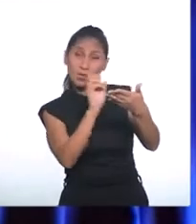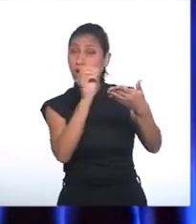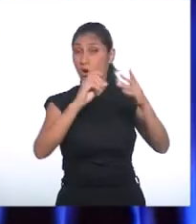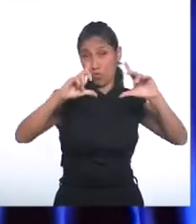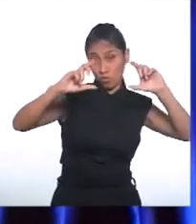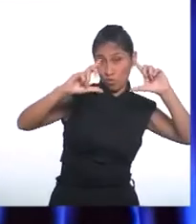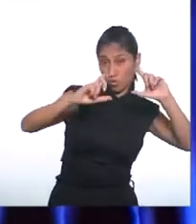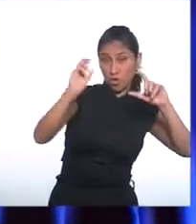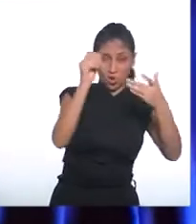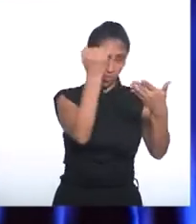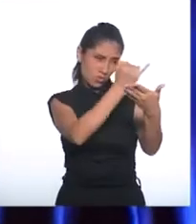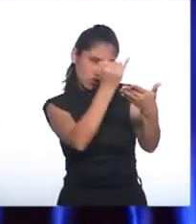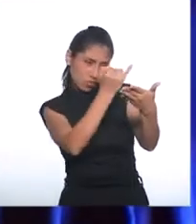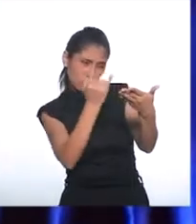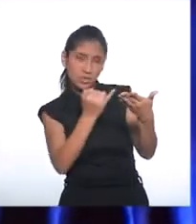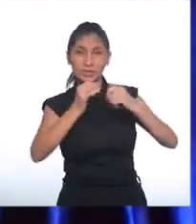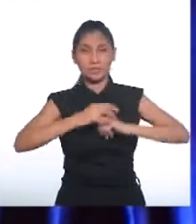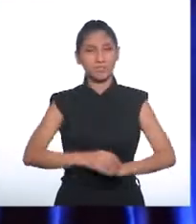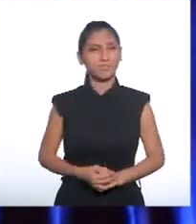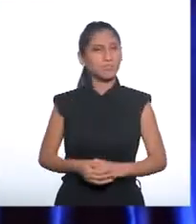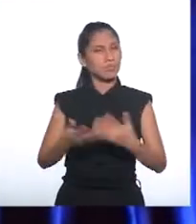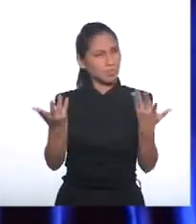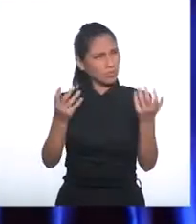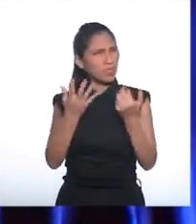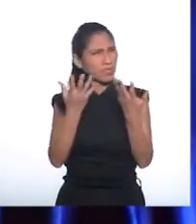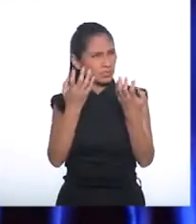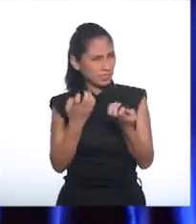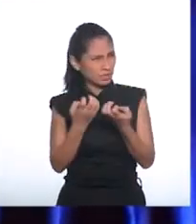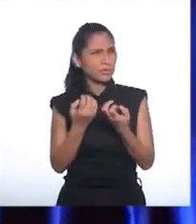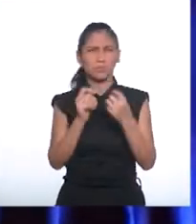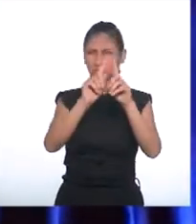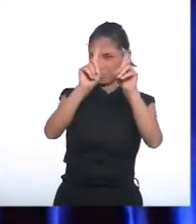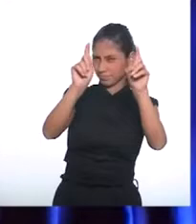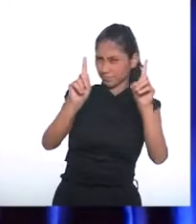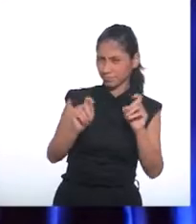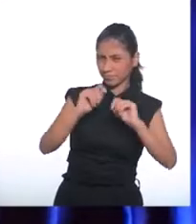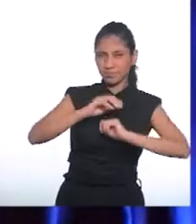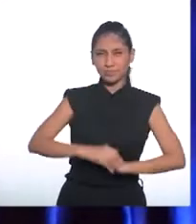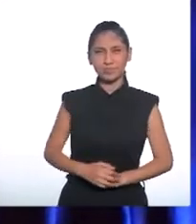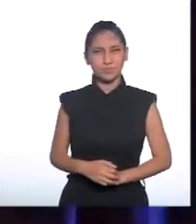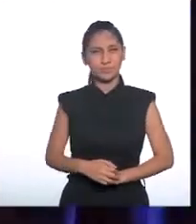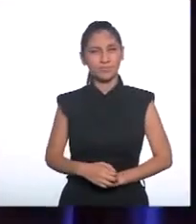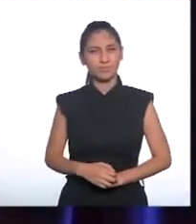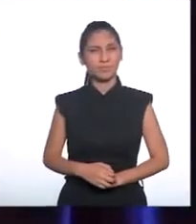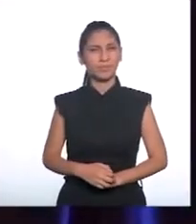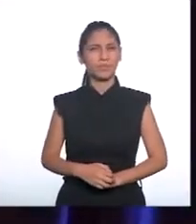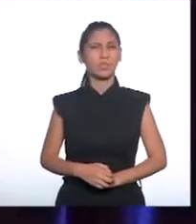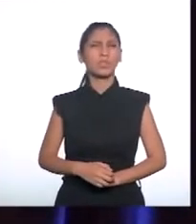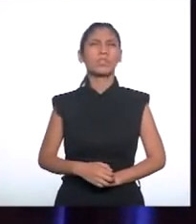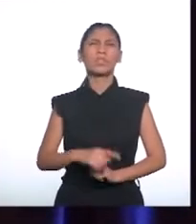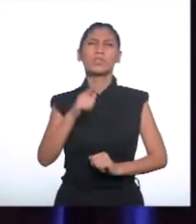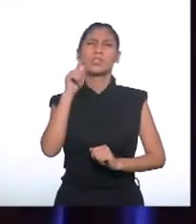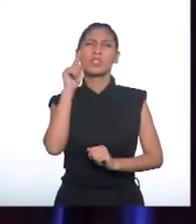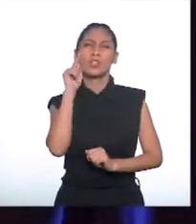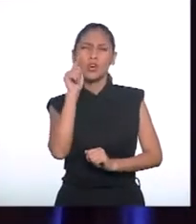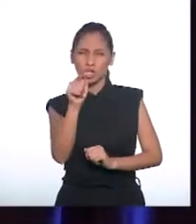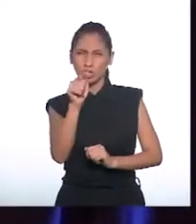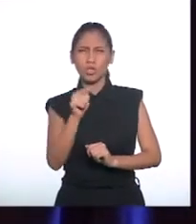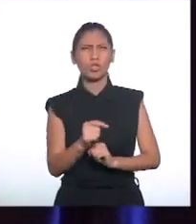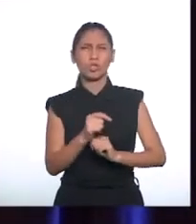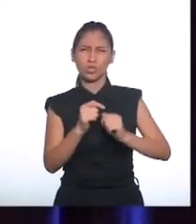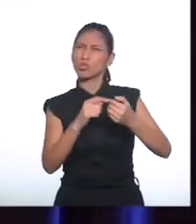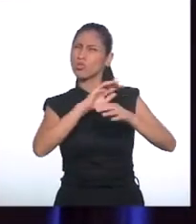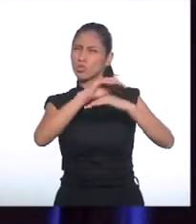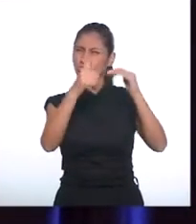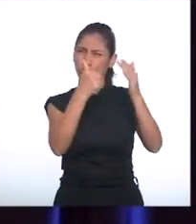fotografiar. Por eso, les quiero dejar una pregunta. ¿Qué saberes de medicina tradicional